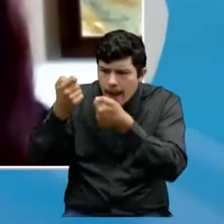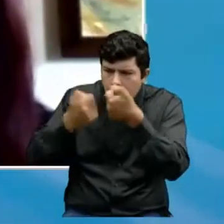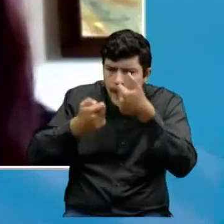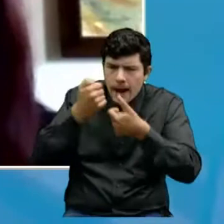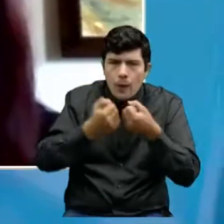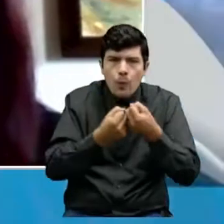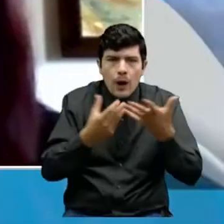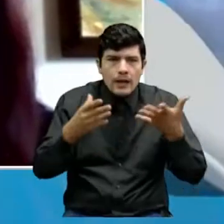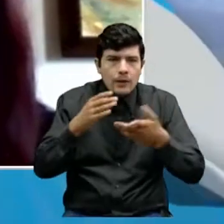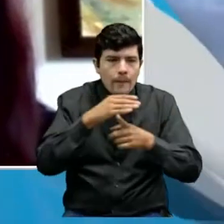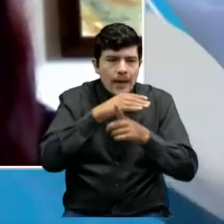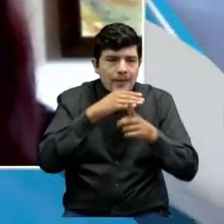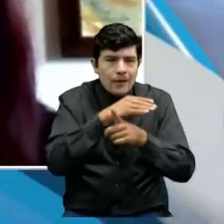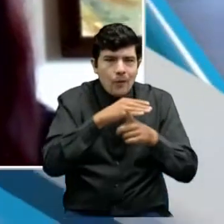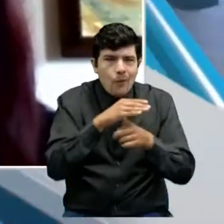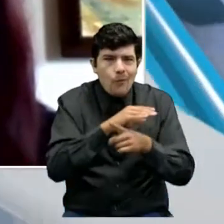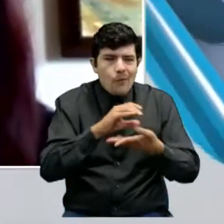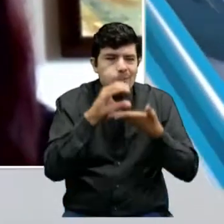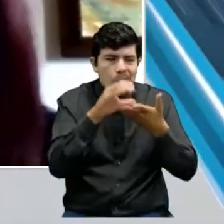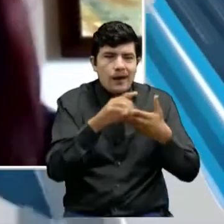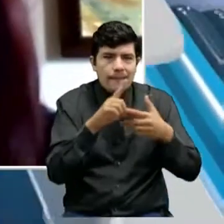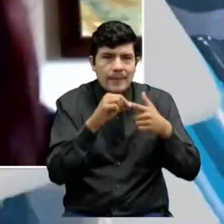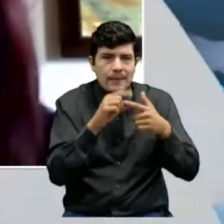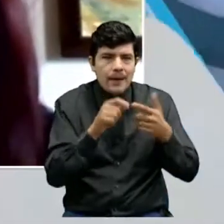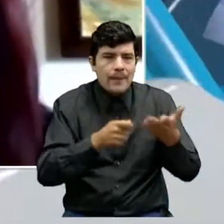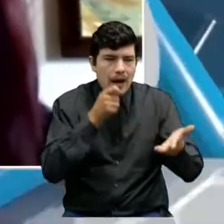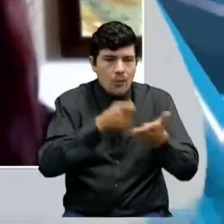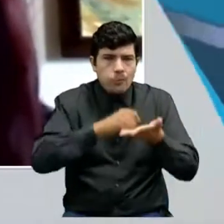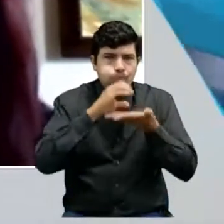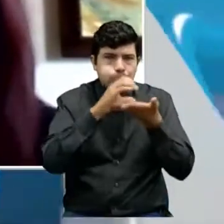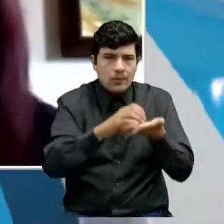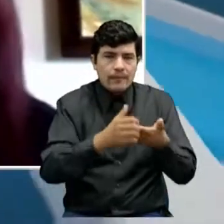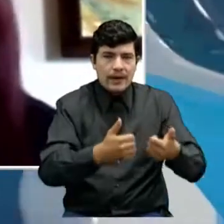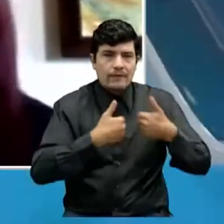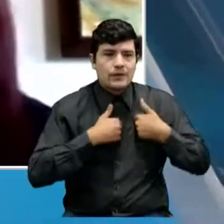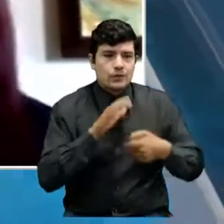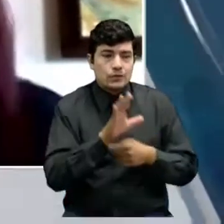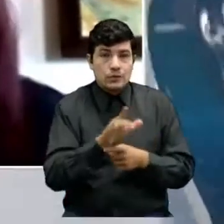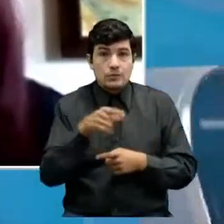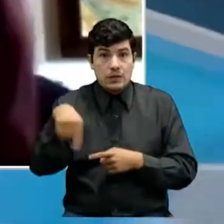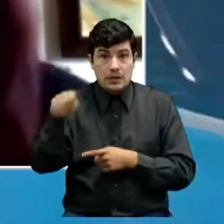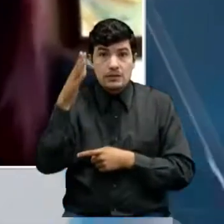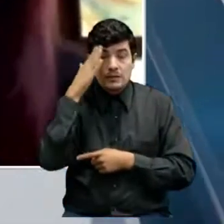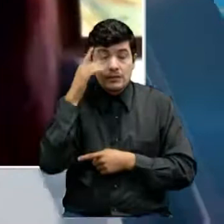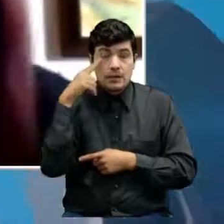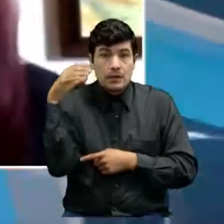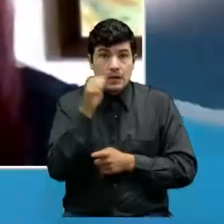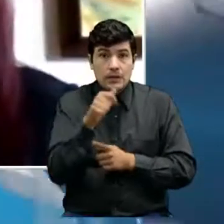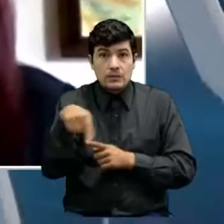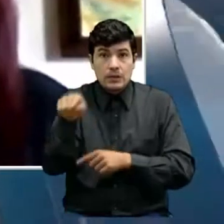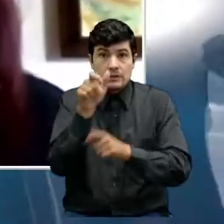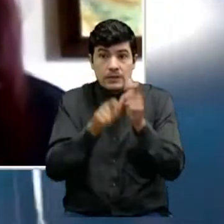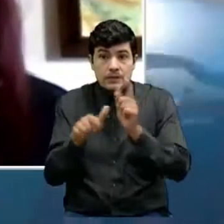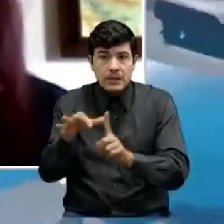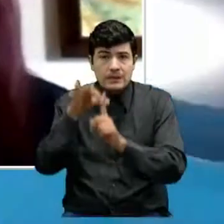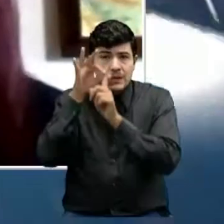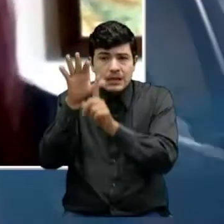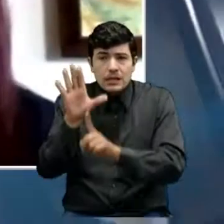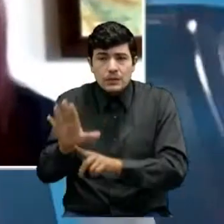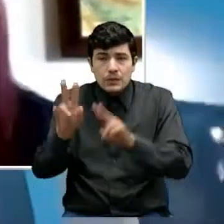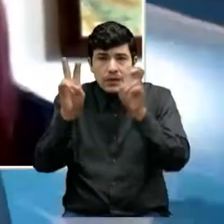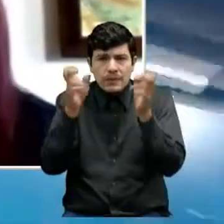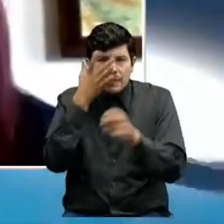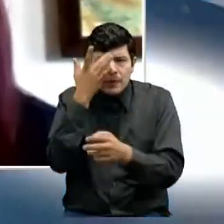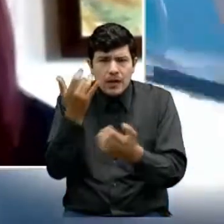la prima. Bueno, eso para que lo tengan en cuenta empleados y empleadores, especialmente porque la